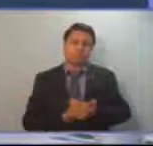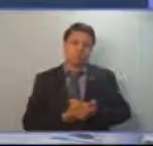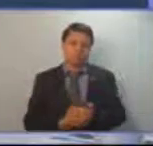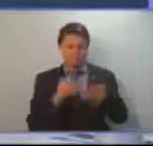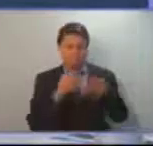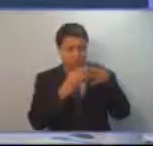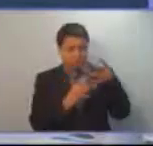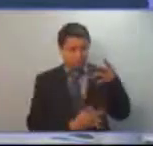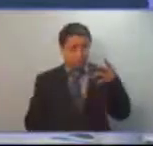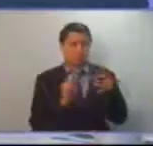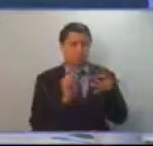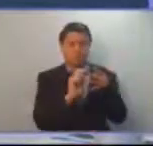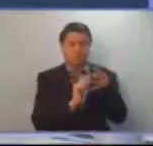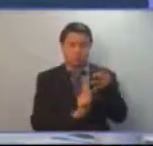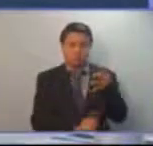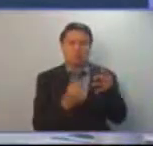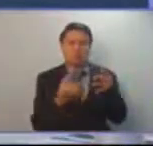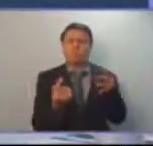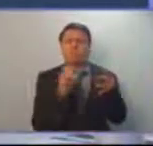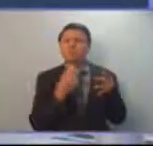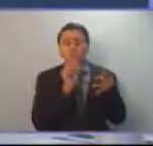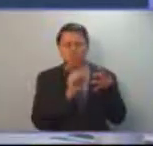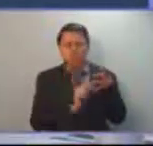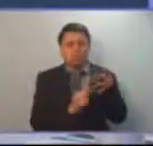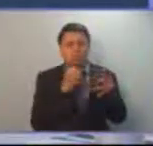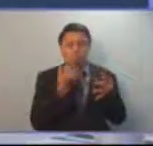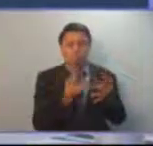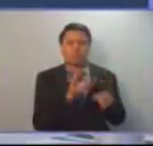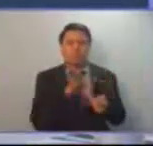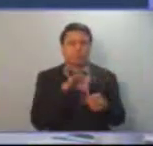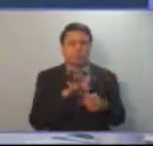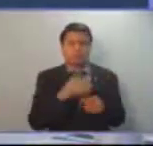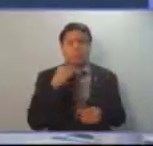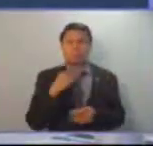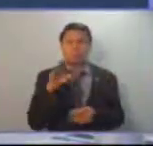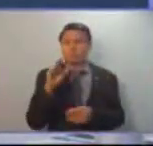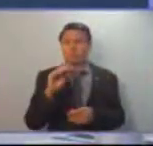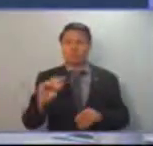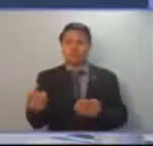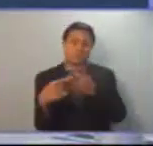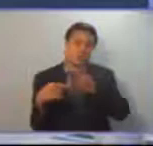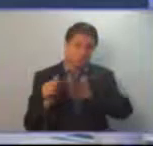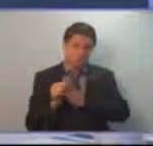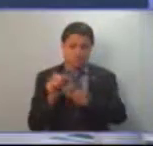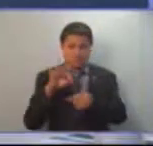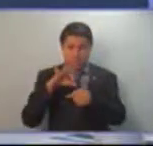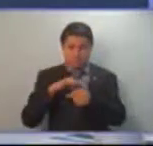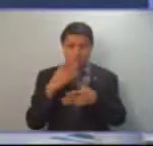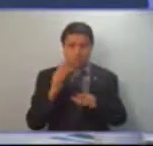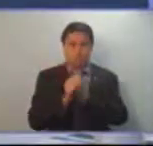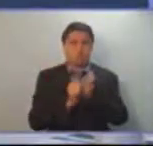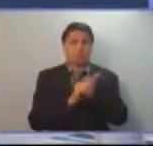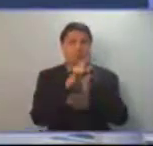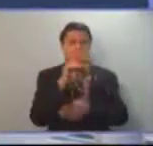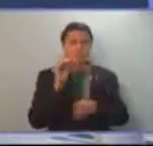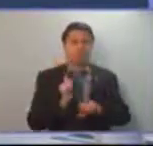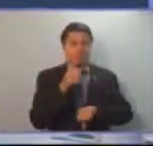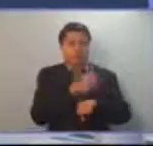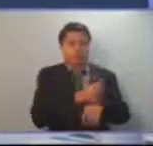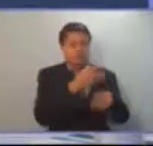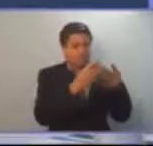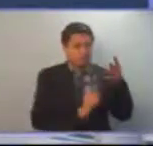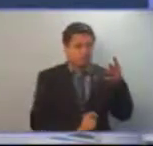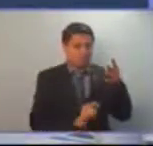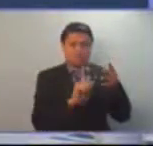electoral. El mandato es, de acuerdo al Código Electoral, en el artículo 20, que establece que el registro no